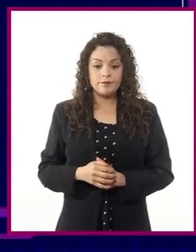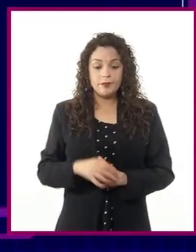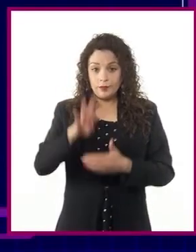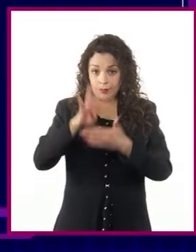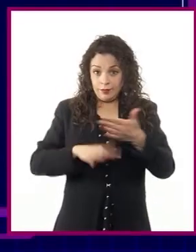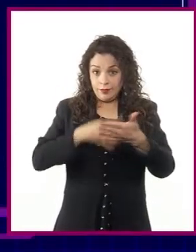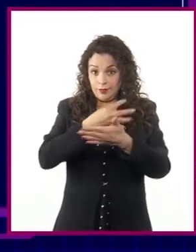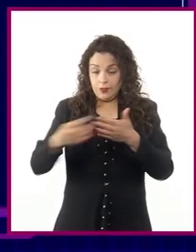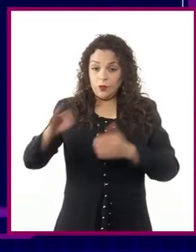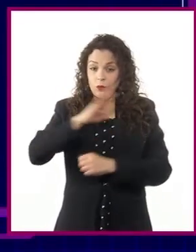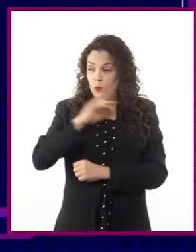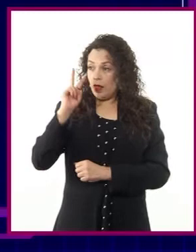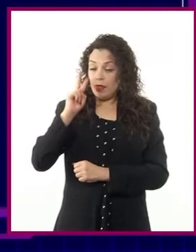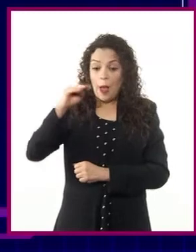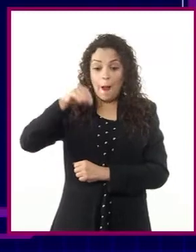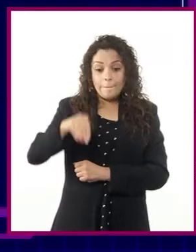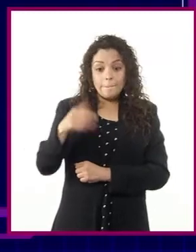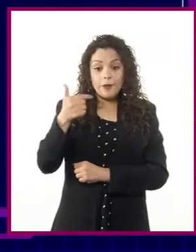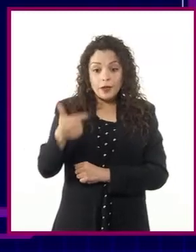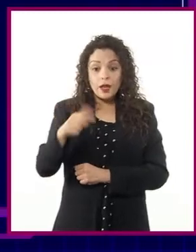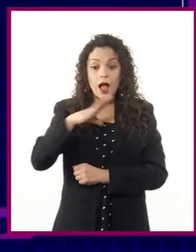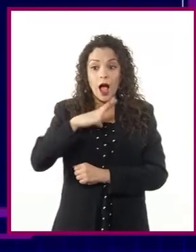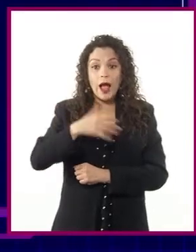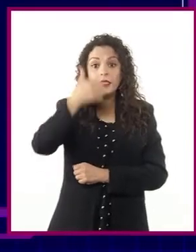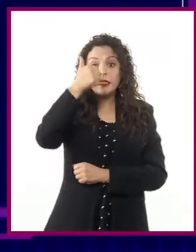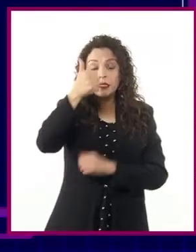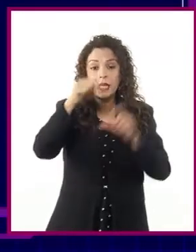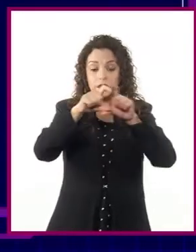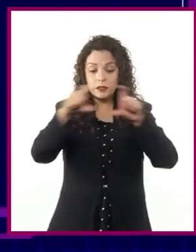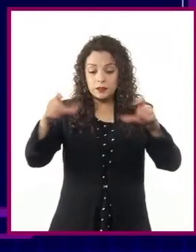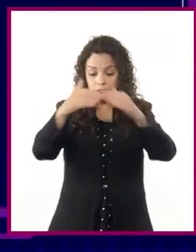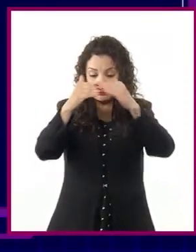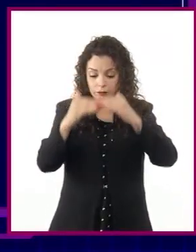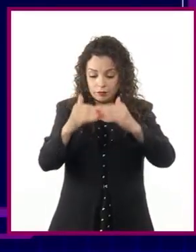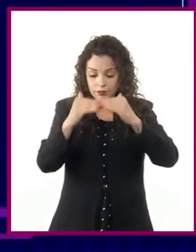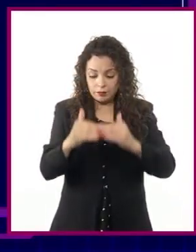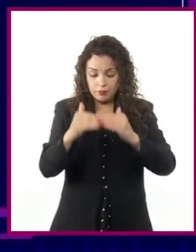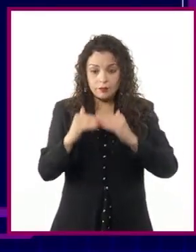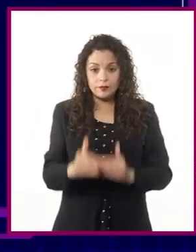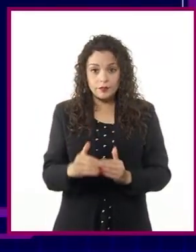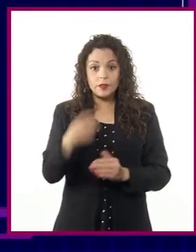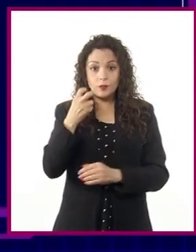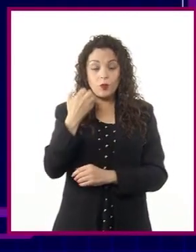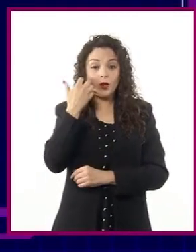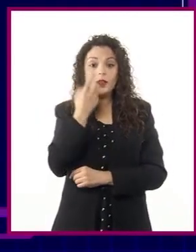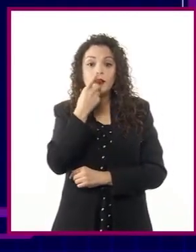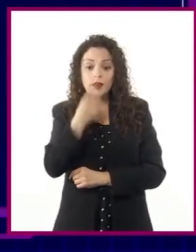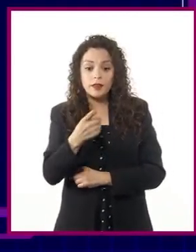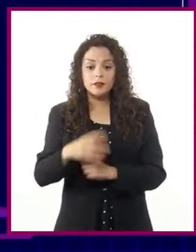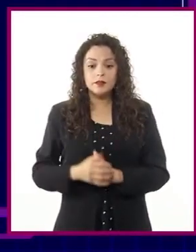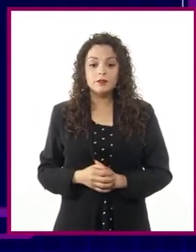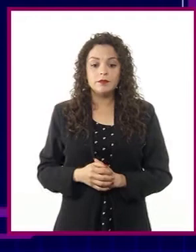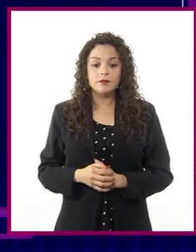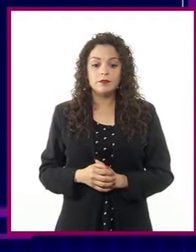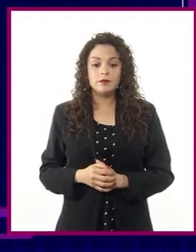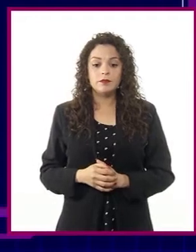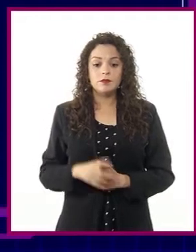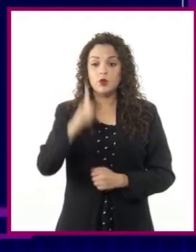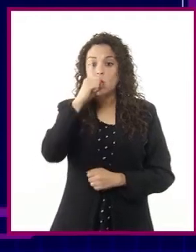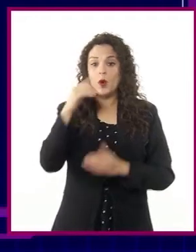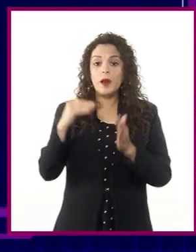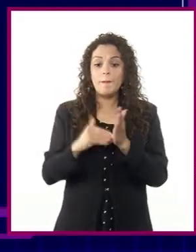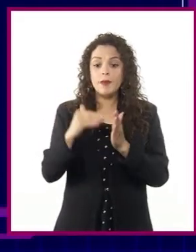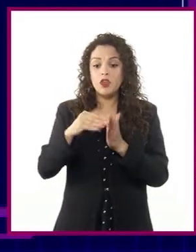que los miligramos están 6 filas debajo de los kilogramos. Por ello, los miligramos son 1.000.000 de veces